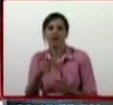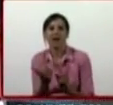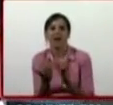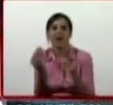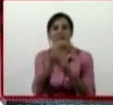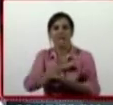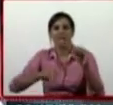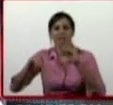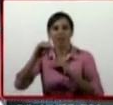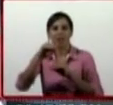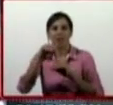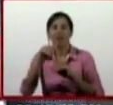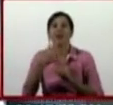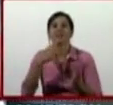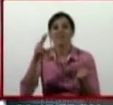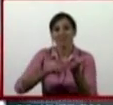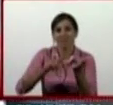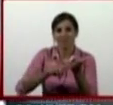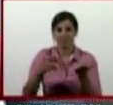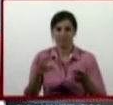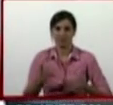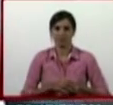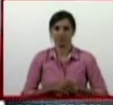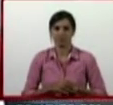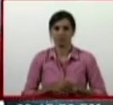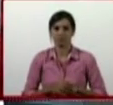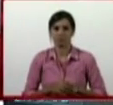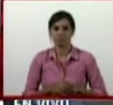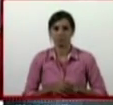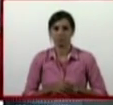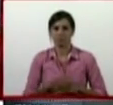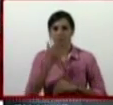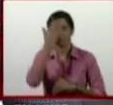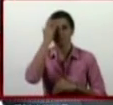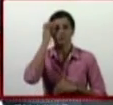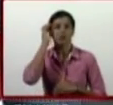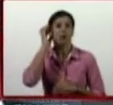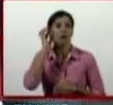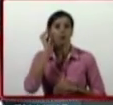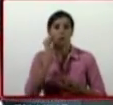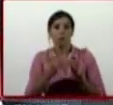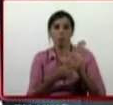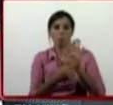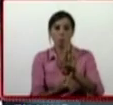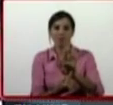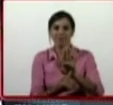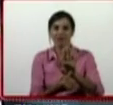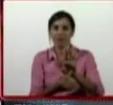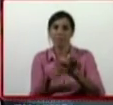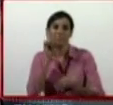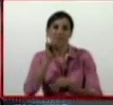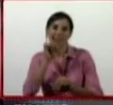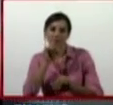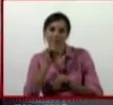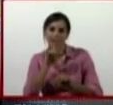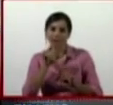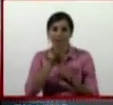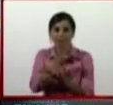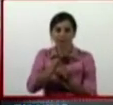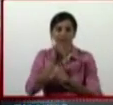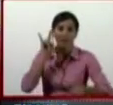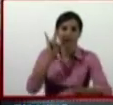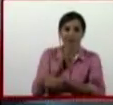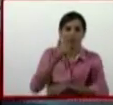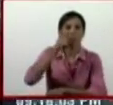y el enmascaramiento del proyecto real del capital financiero para saquear los